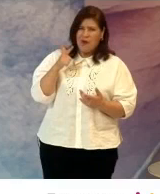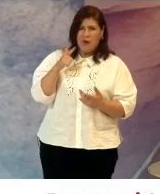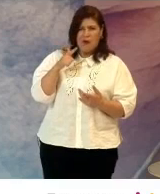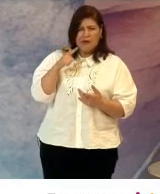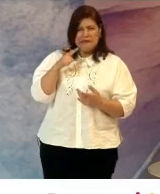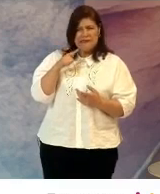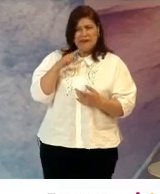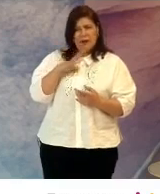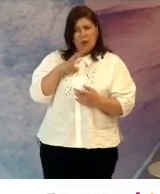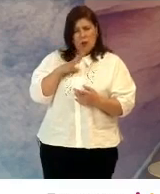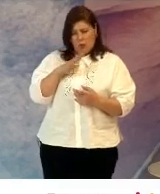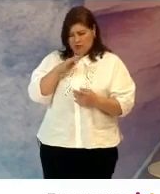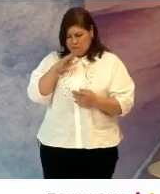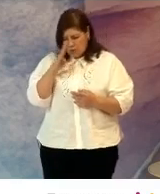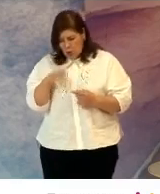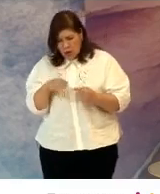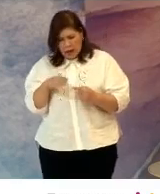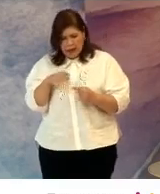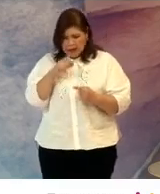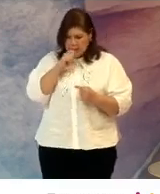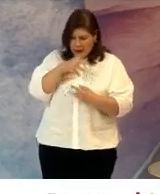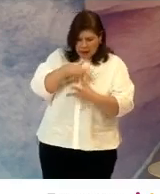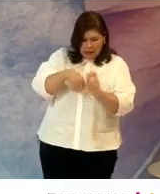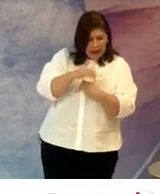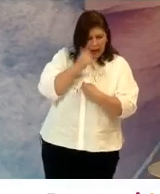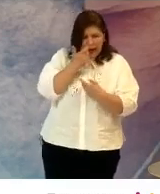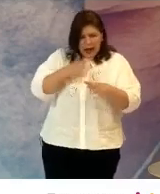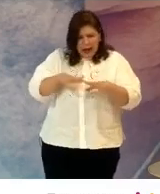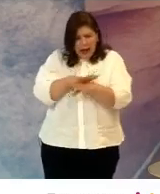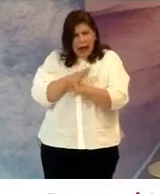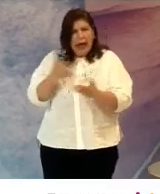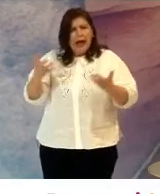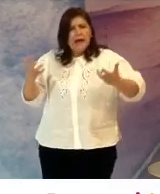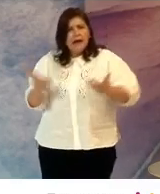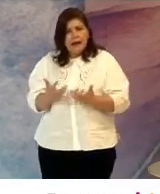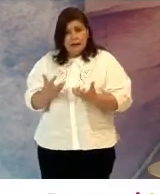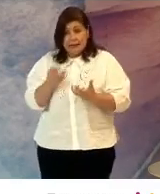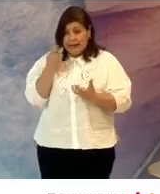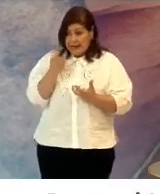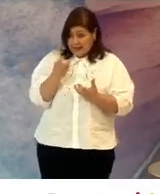hacer. Y estos profundos momentos de cambio,